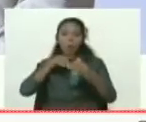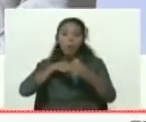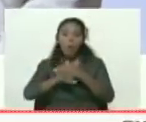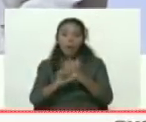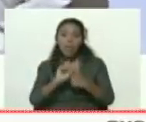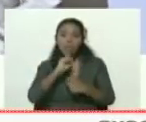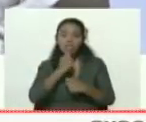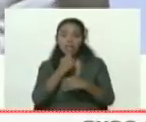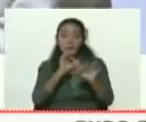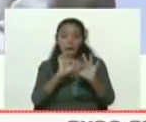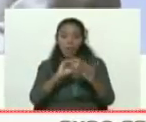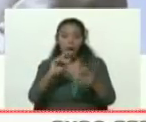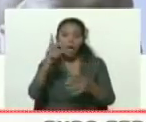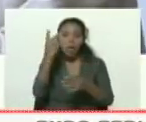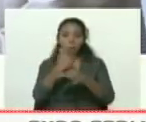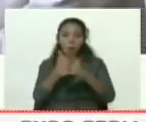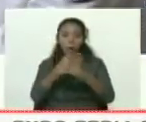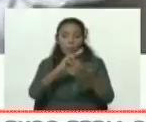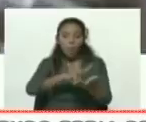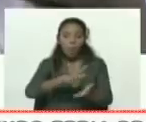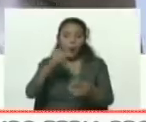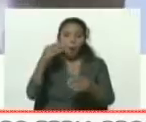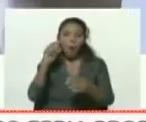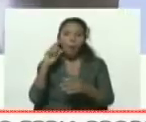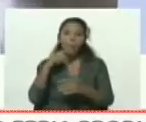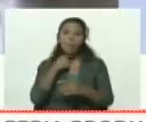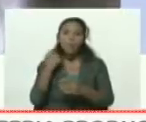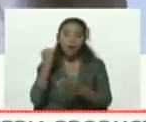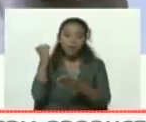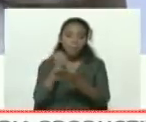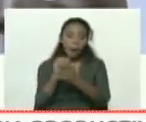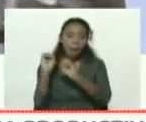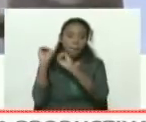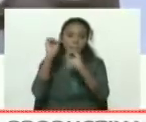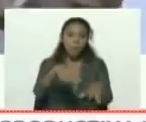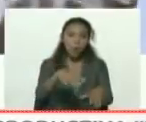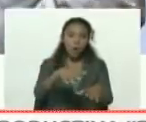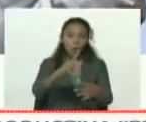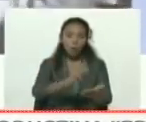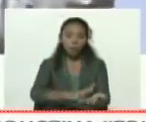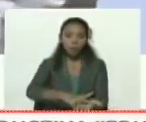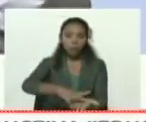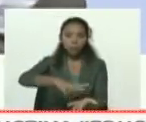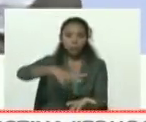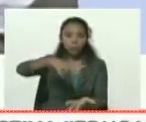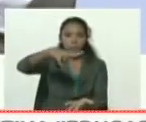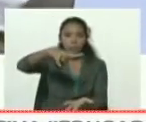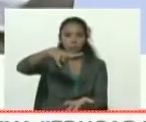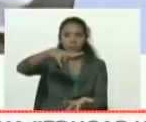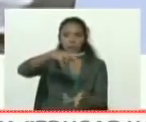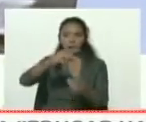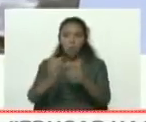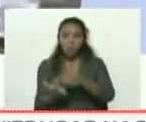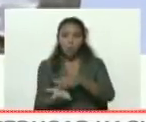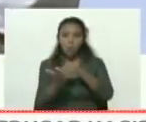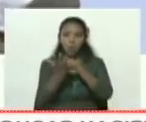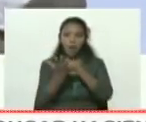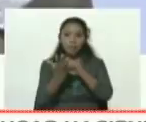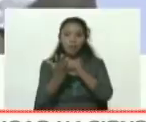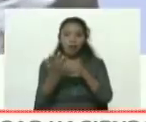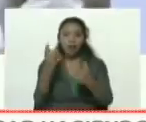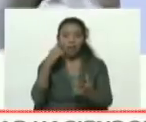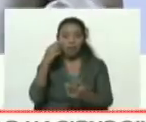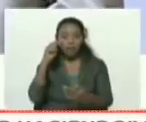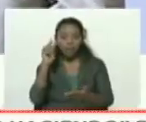unos pescadores en las playas de Lechería, a pesar del pico y de la cadena, flotó y salió